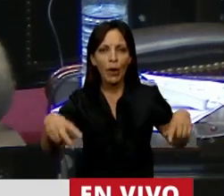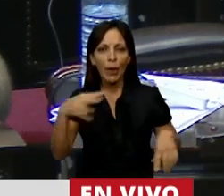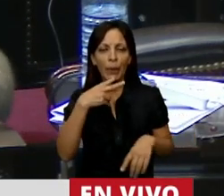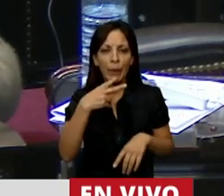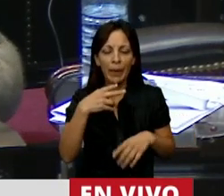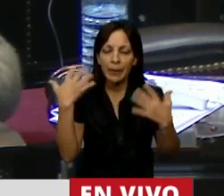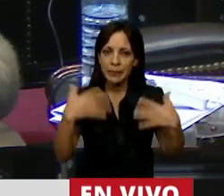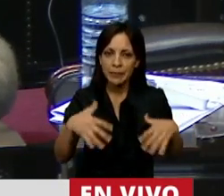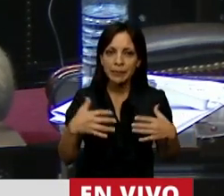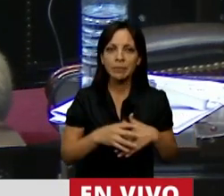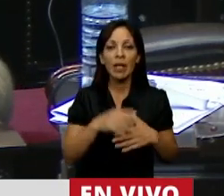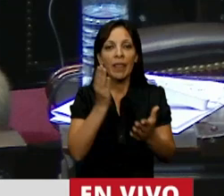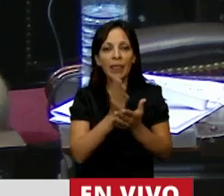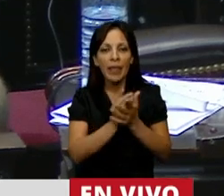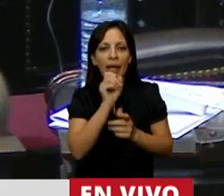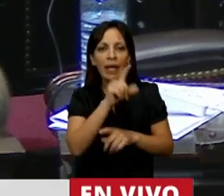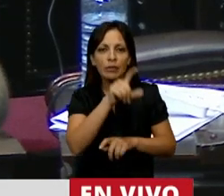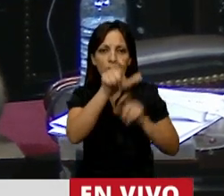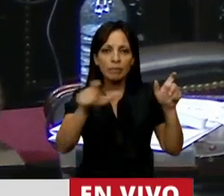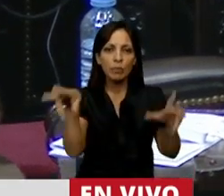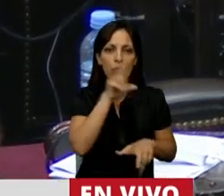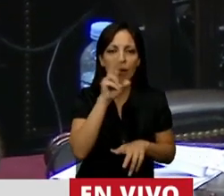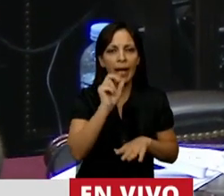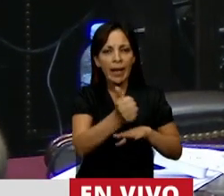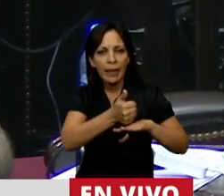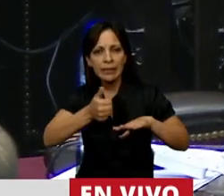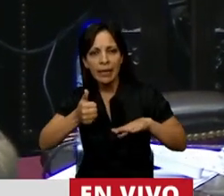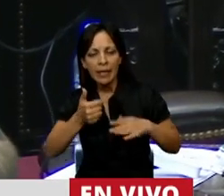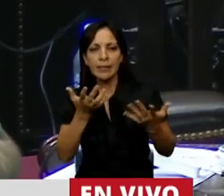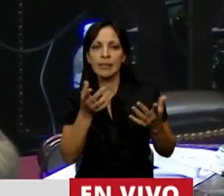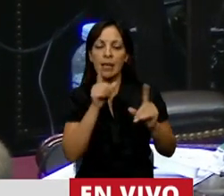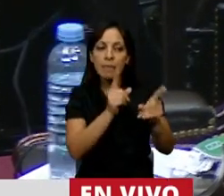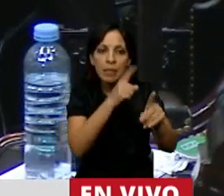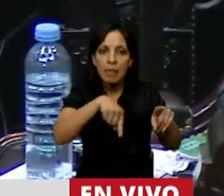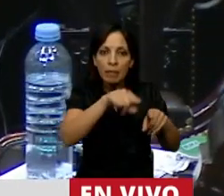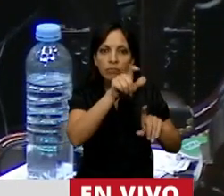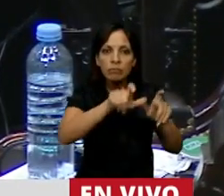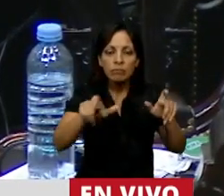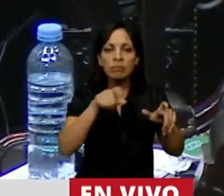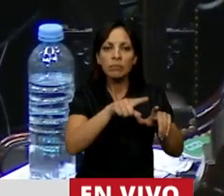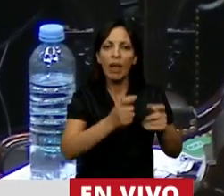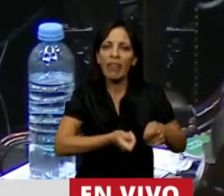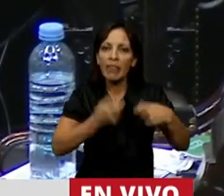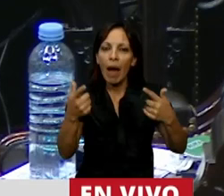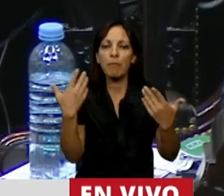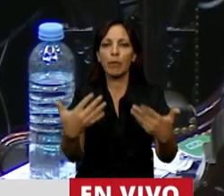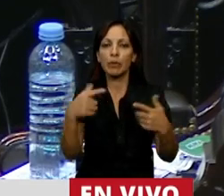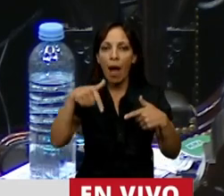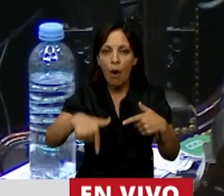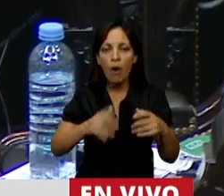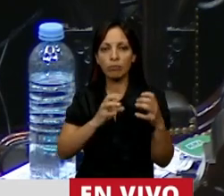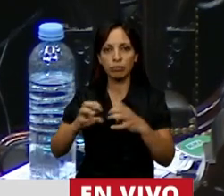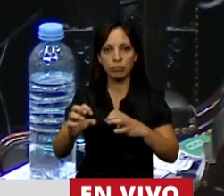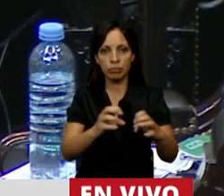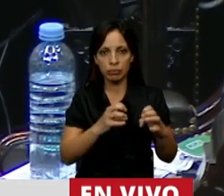de las mujeres, de las disidencias, y que fueron ellas las que generaron la posibilidad de tener este proyecto